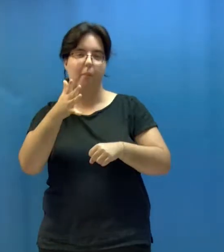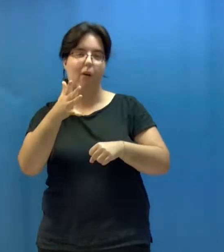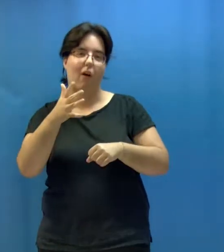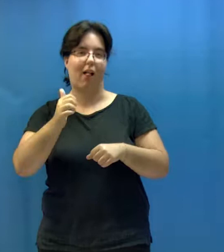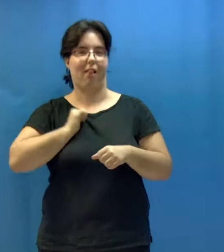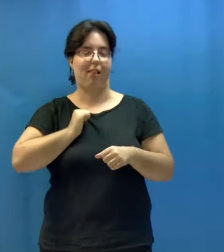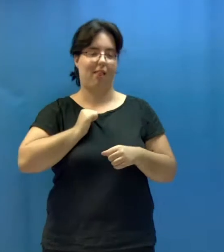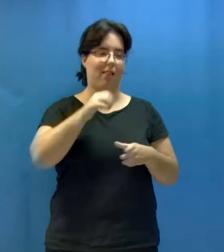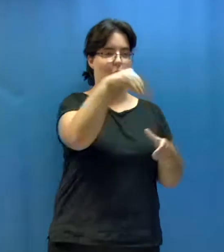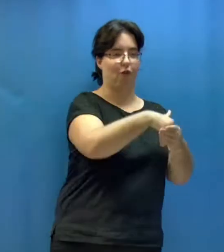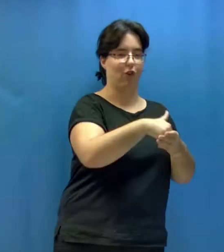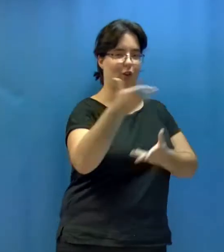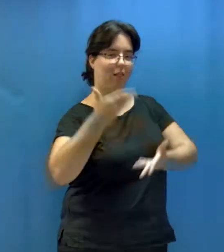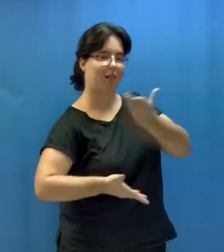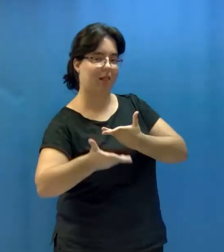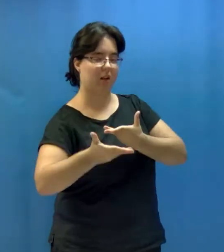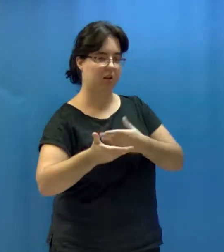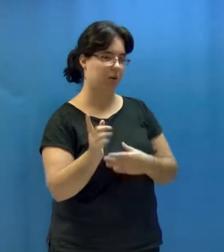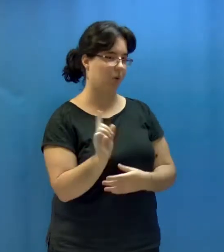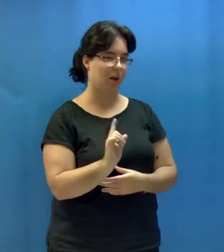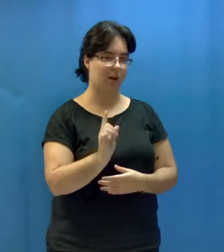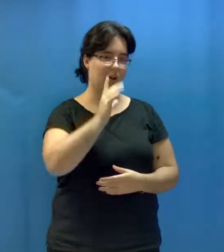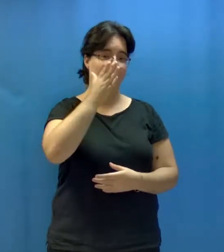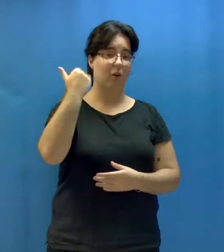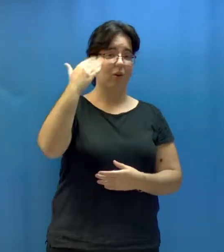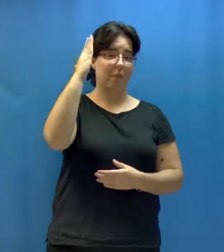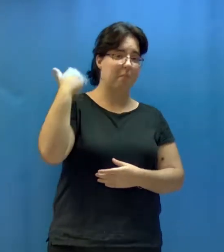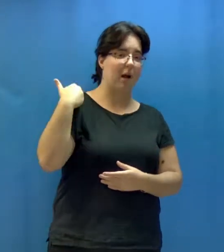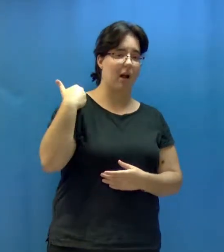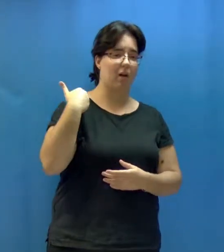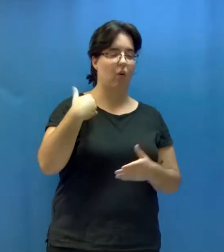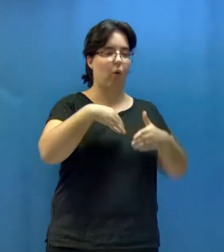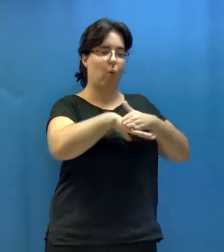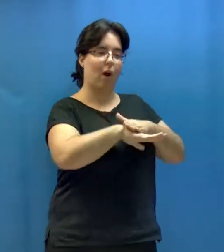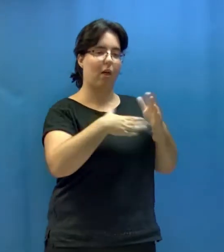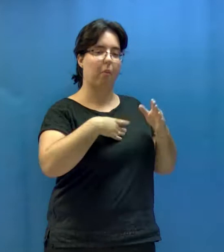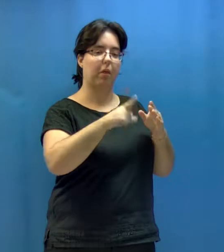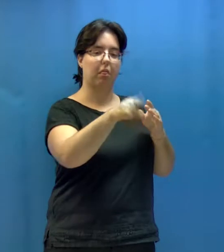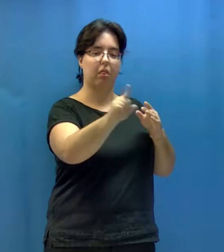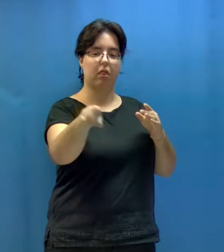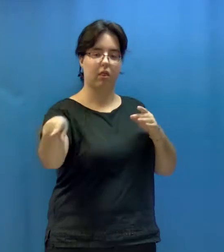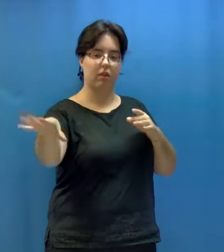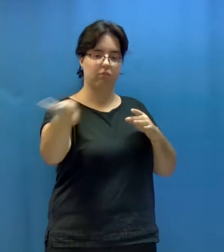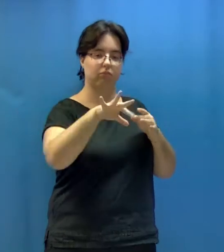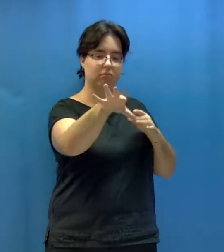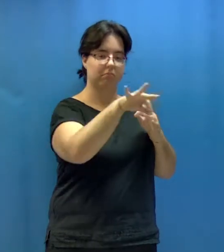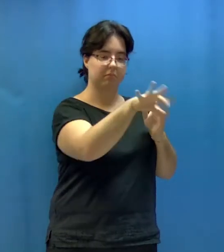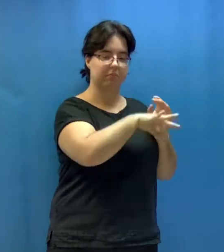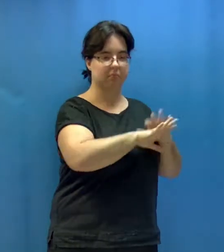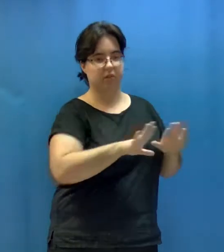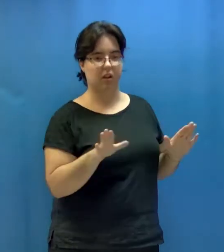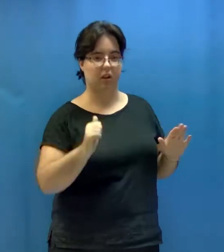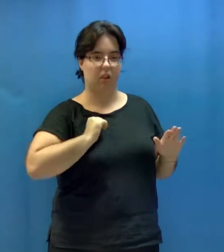antes solo tenía voz y además la señora Marco se guarda la potestad de nombrar a dedo cuantas personas quiera por decreto de alcaldía. Y esto